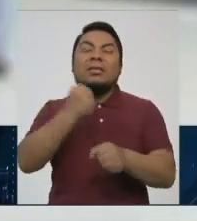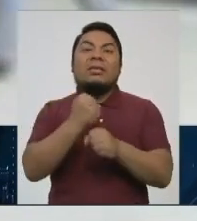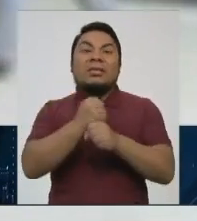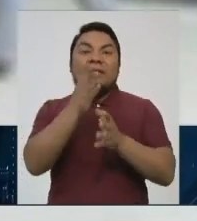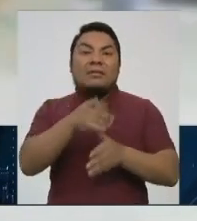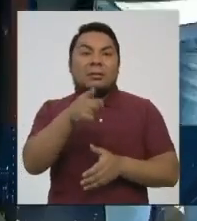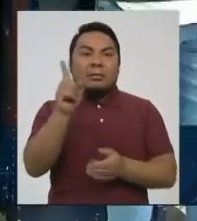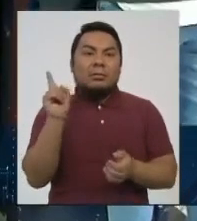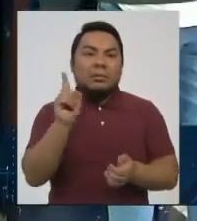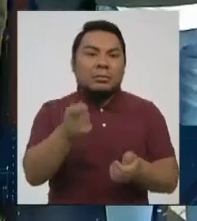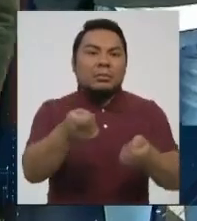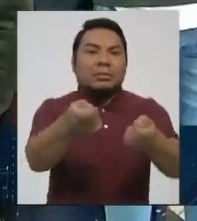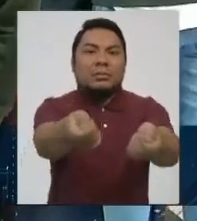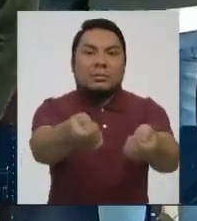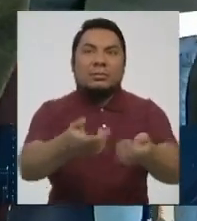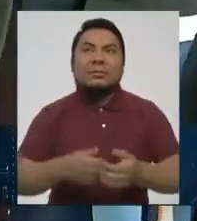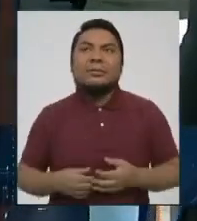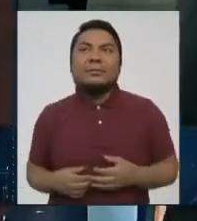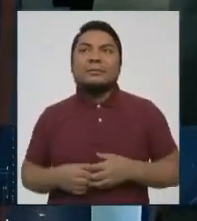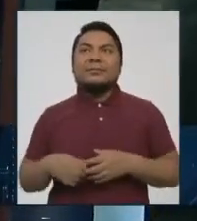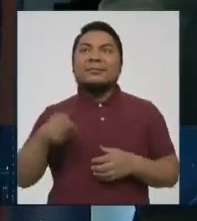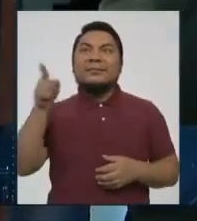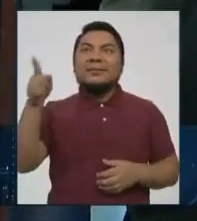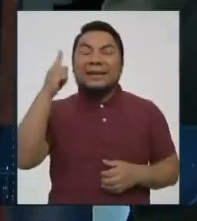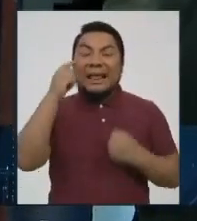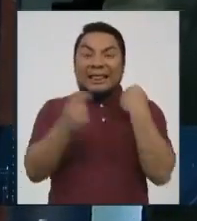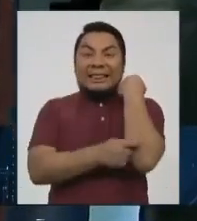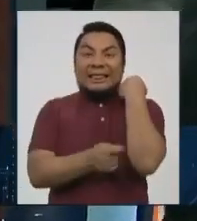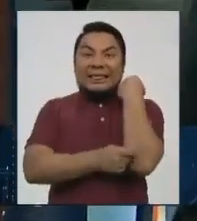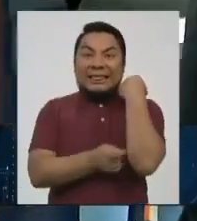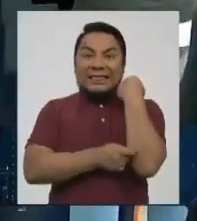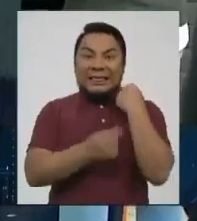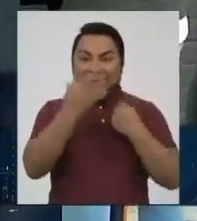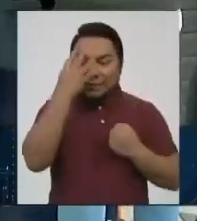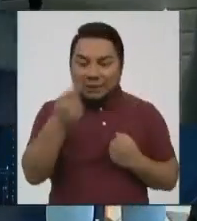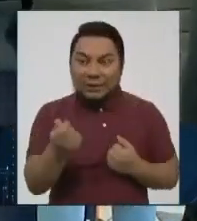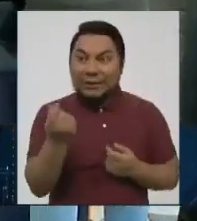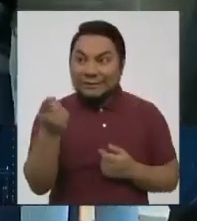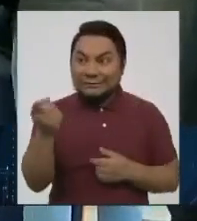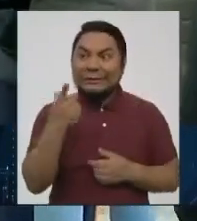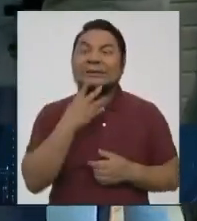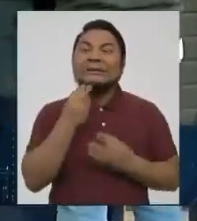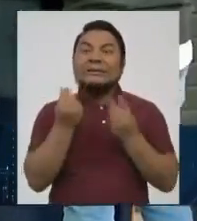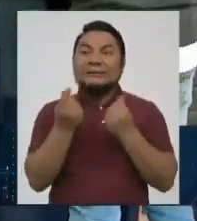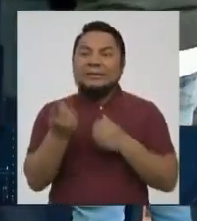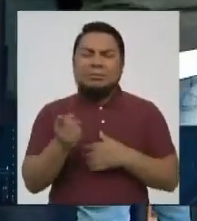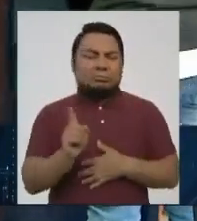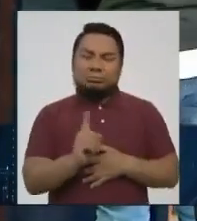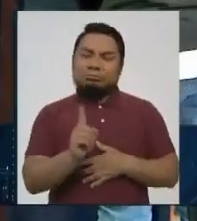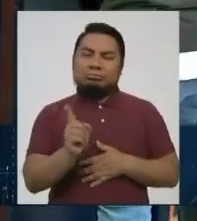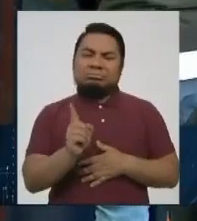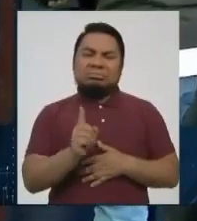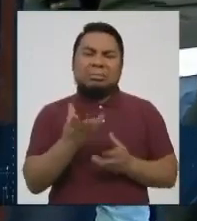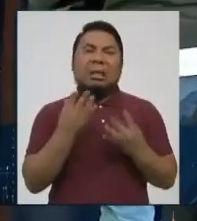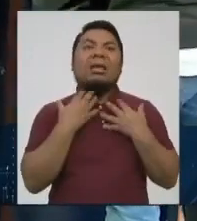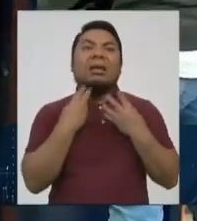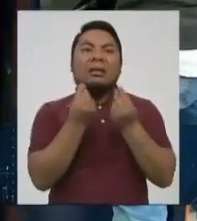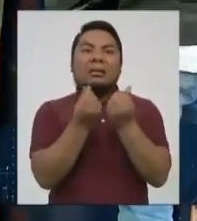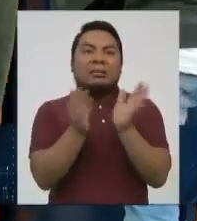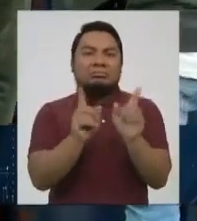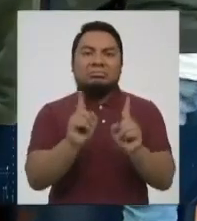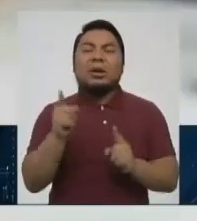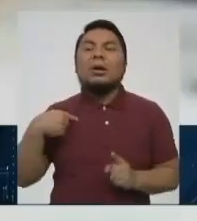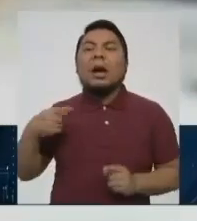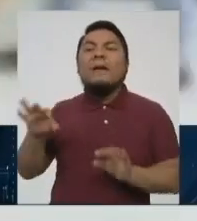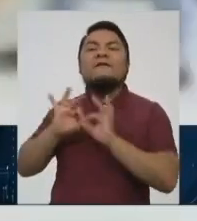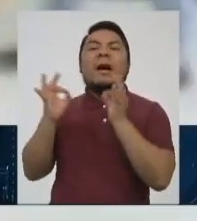de la farmacia. O sea, ¿la tentación fue grande para ti? La verdad que no. O sea, los principios y valores de casa siempre están presentes. Y eso es lo que